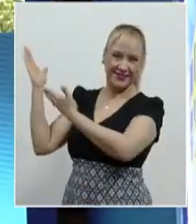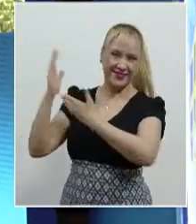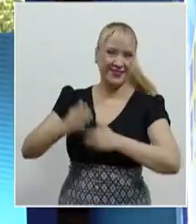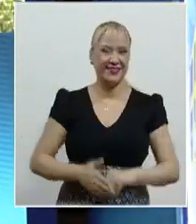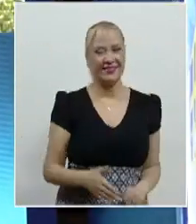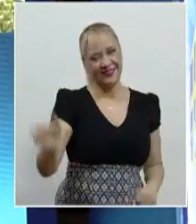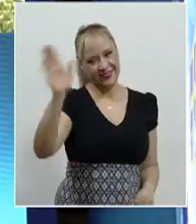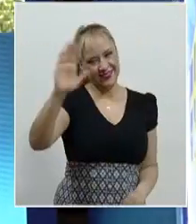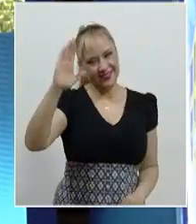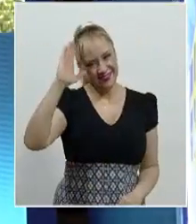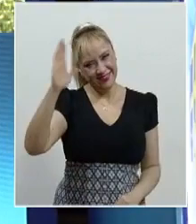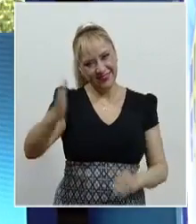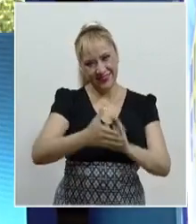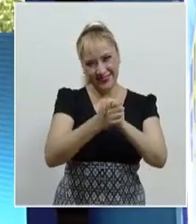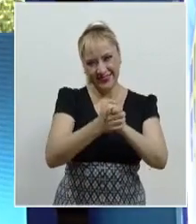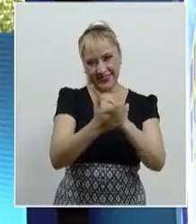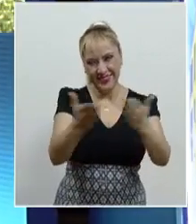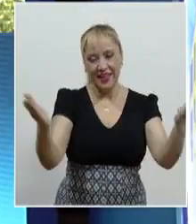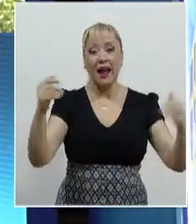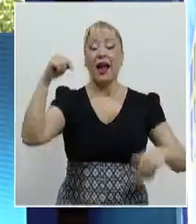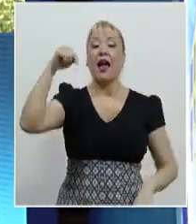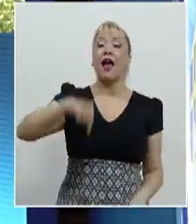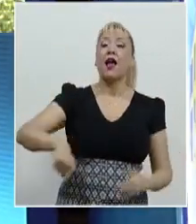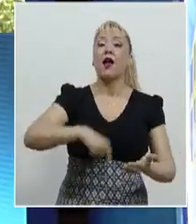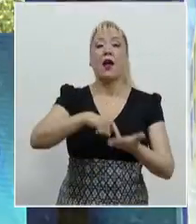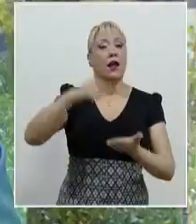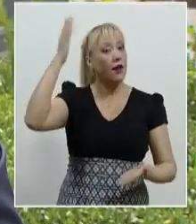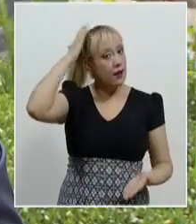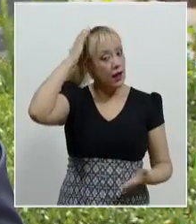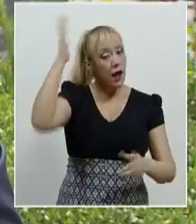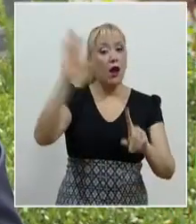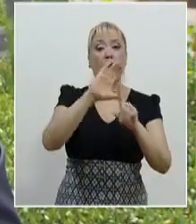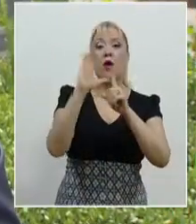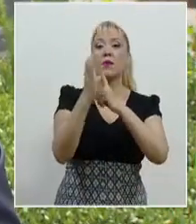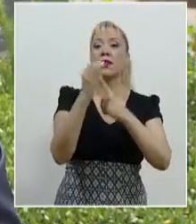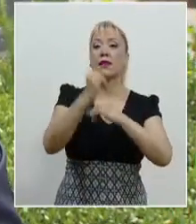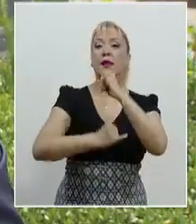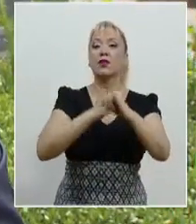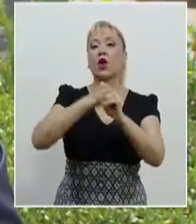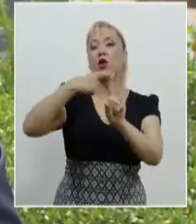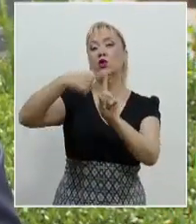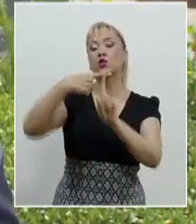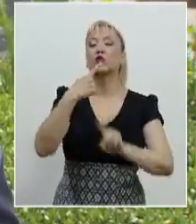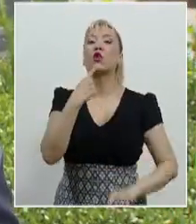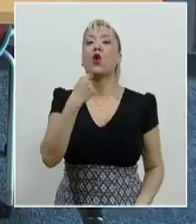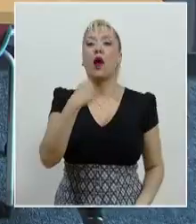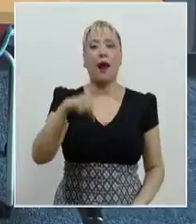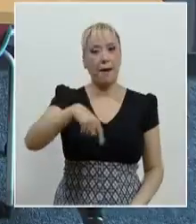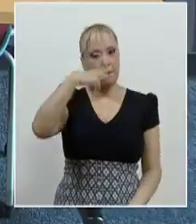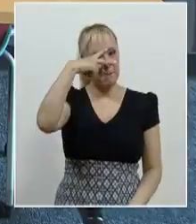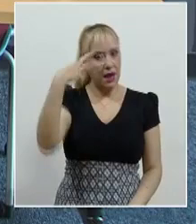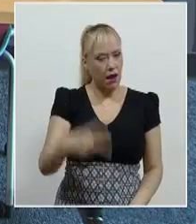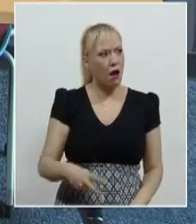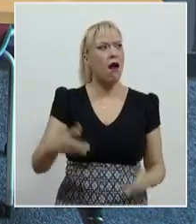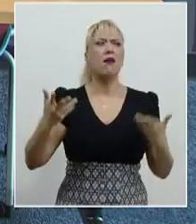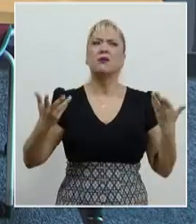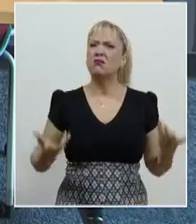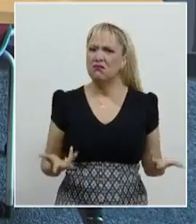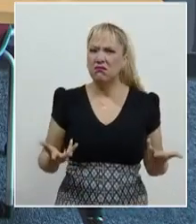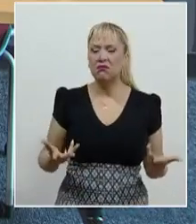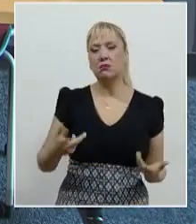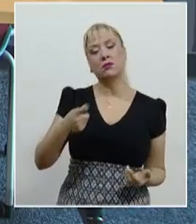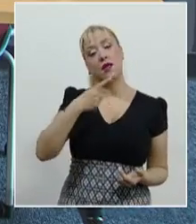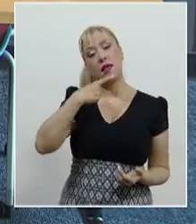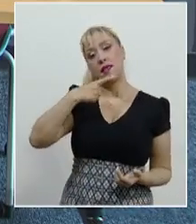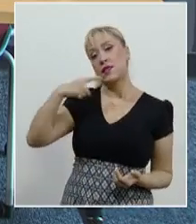Es un gusto saludarte, muchas gracias. Nos encontramos en la sede del Comité Internacional de la Cruz Roja en México, en donde se ha